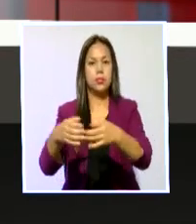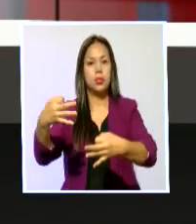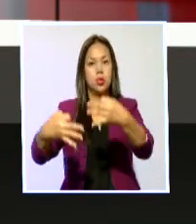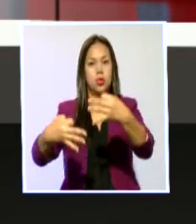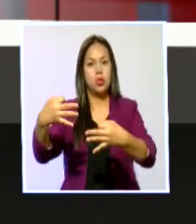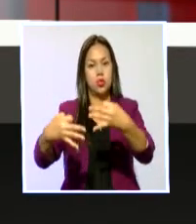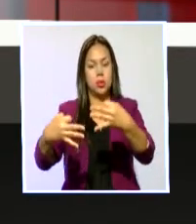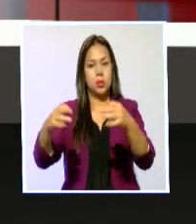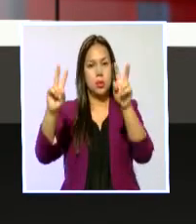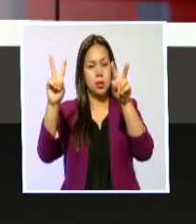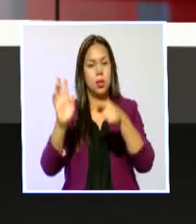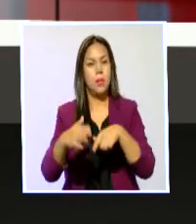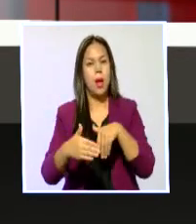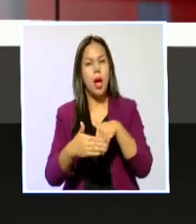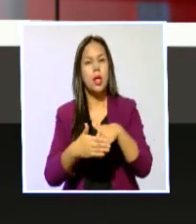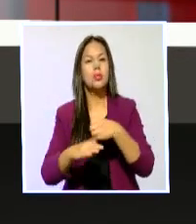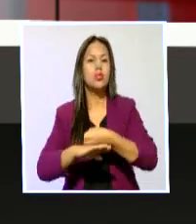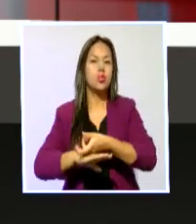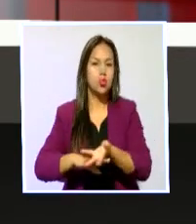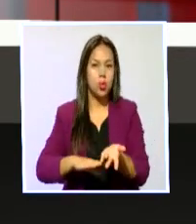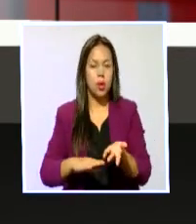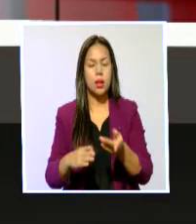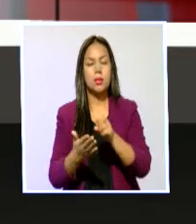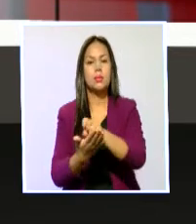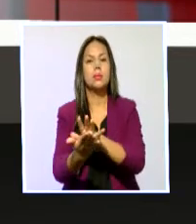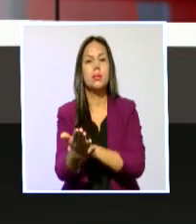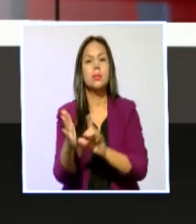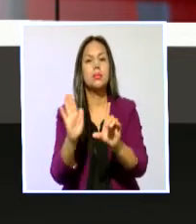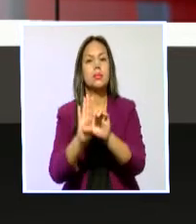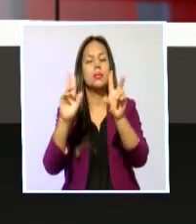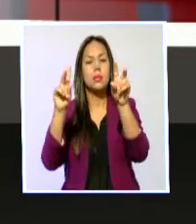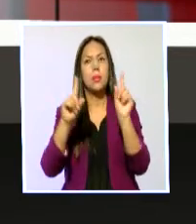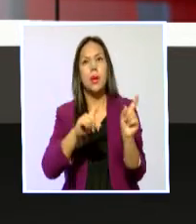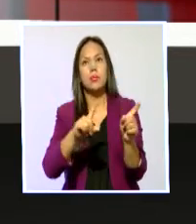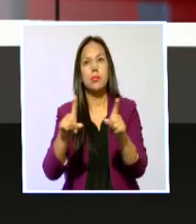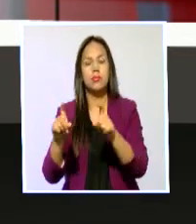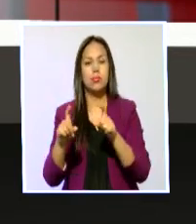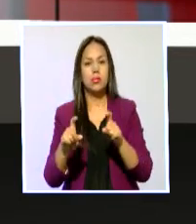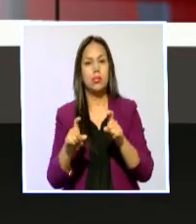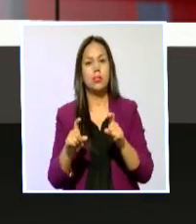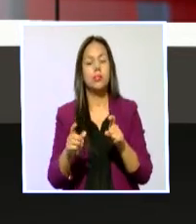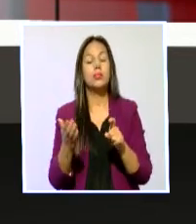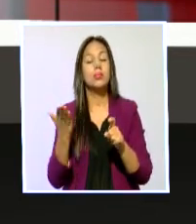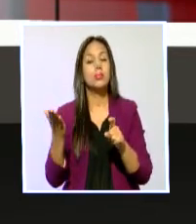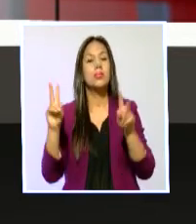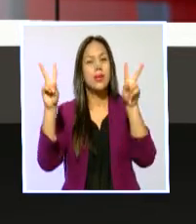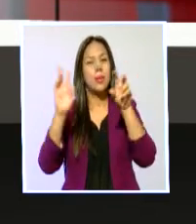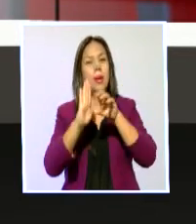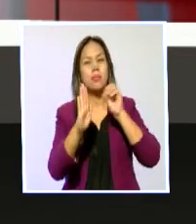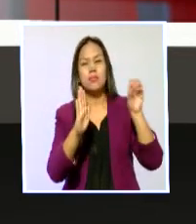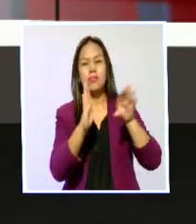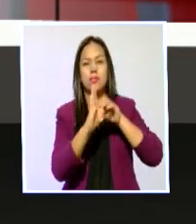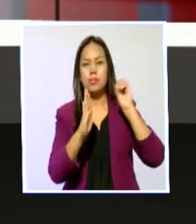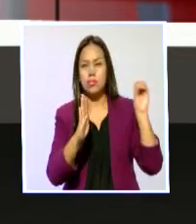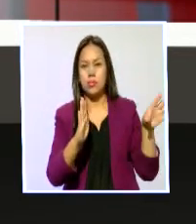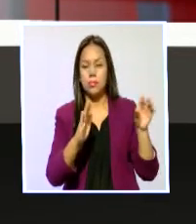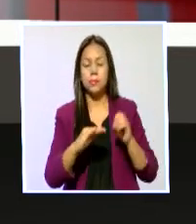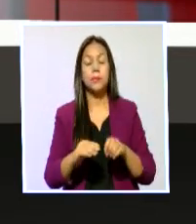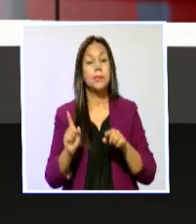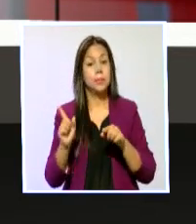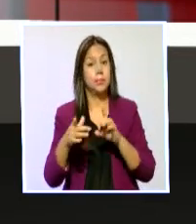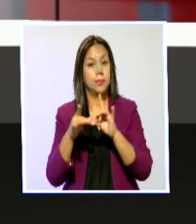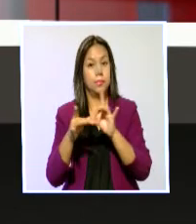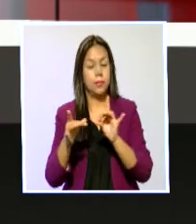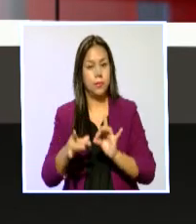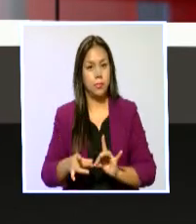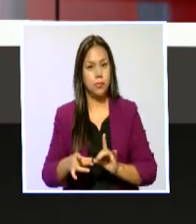Justicia sobre la objeción parcial del Ejecutivo al proyecto de ley para la aplicación de la consulta popular sobre paraísos fiscales. En el documento, la